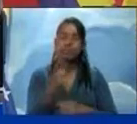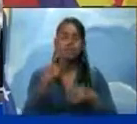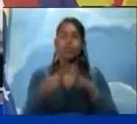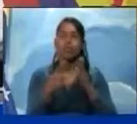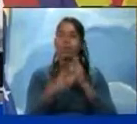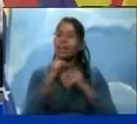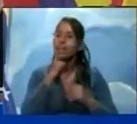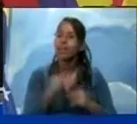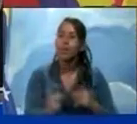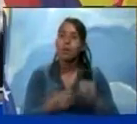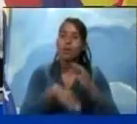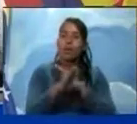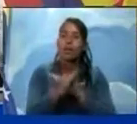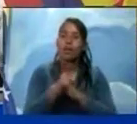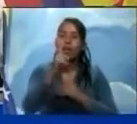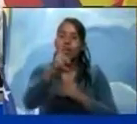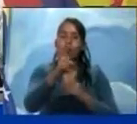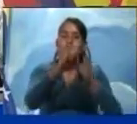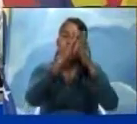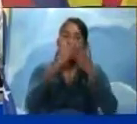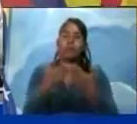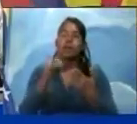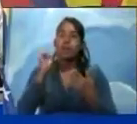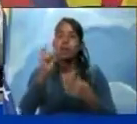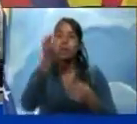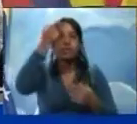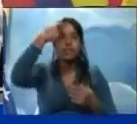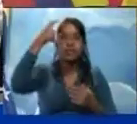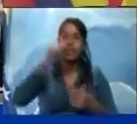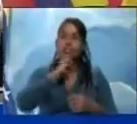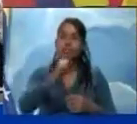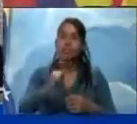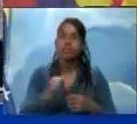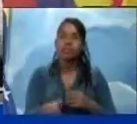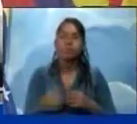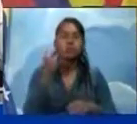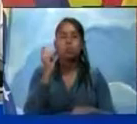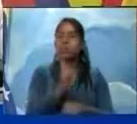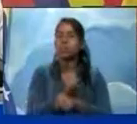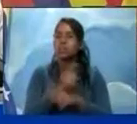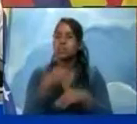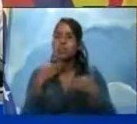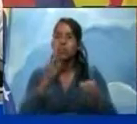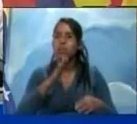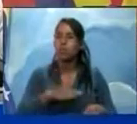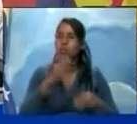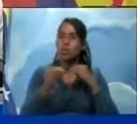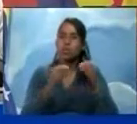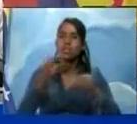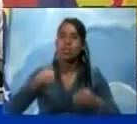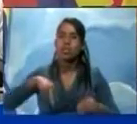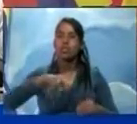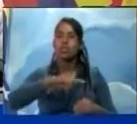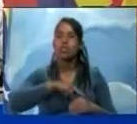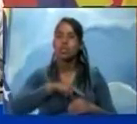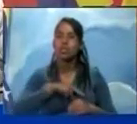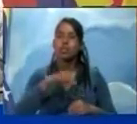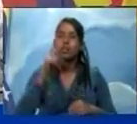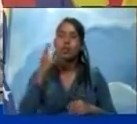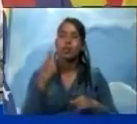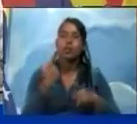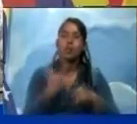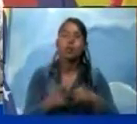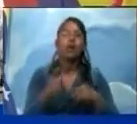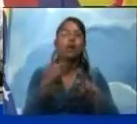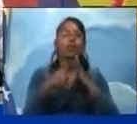que vayan los evangélicos y le lleven una Biblia al presidente, eso es lo más sencillo que podemos hacer nosotros.